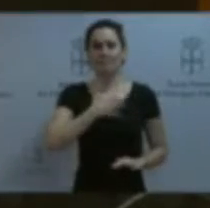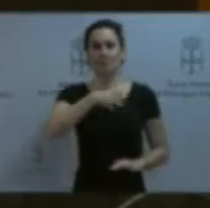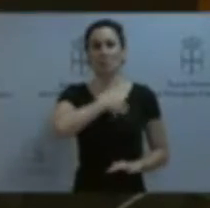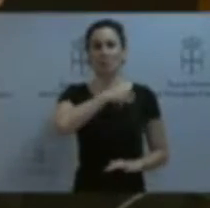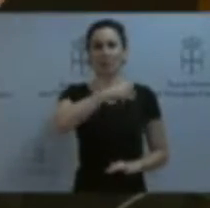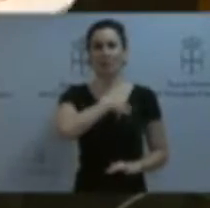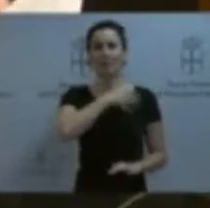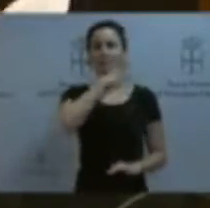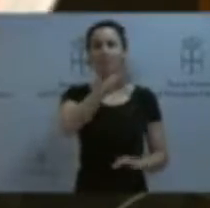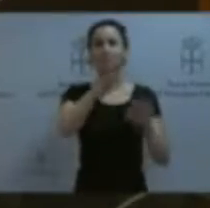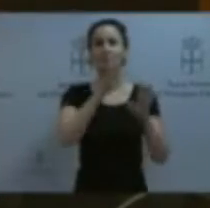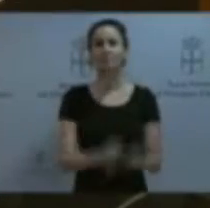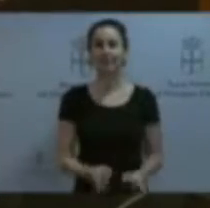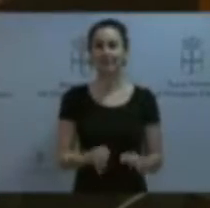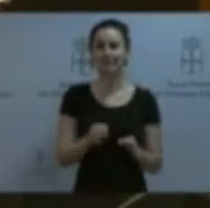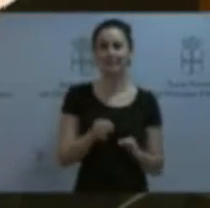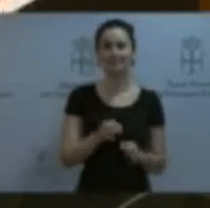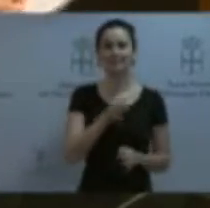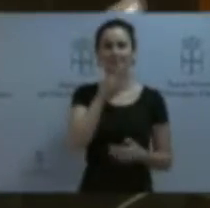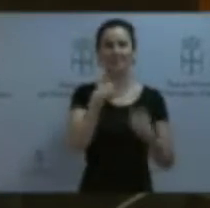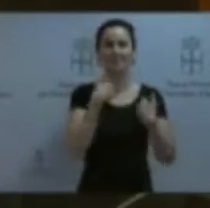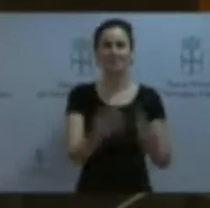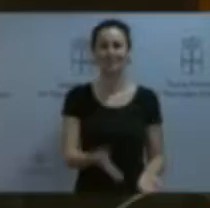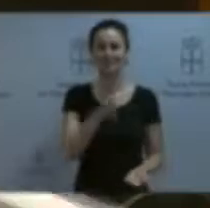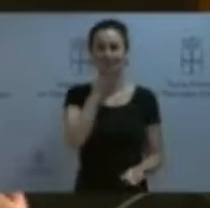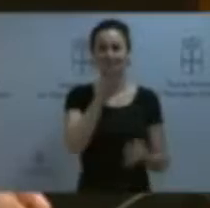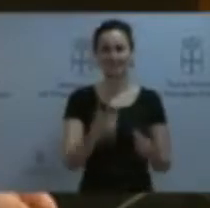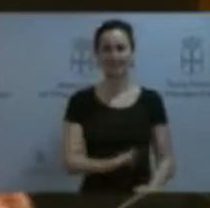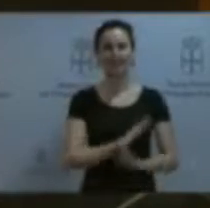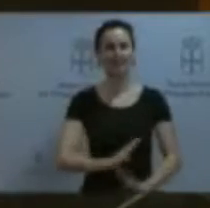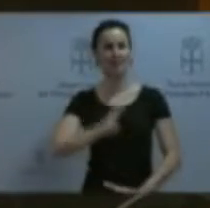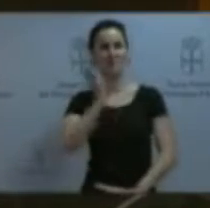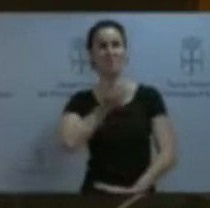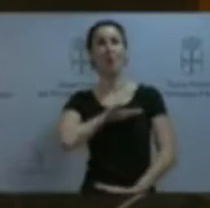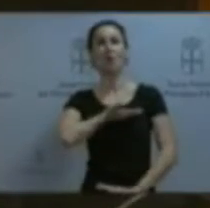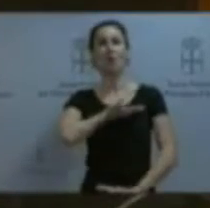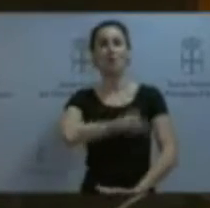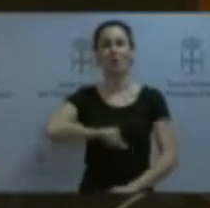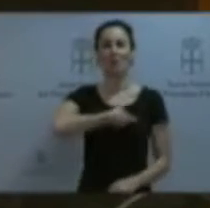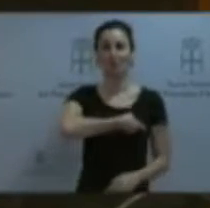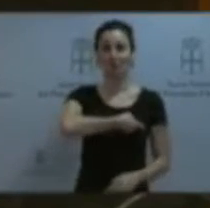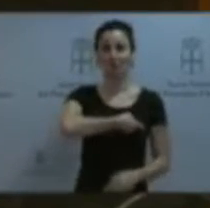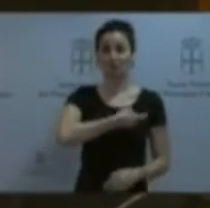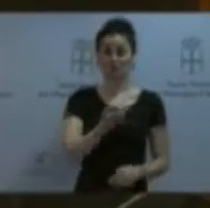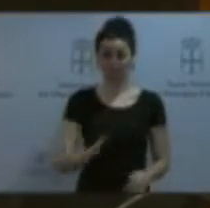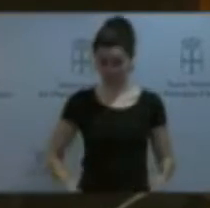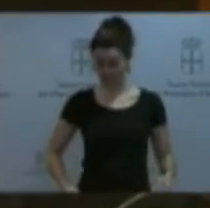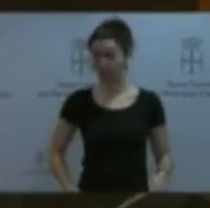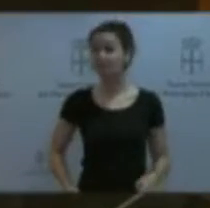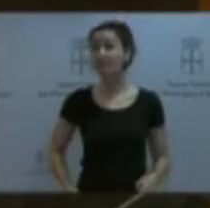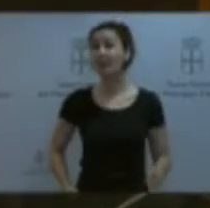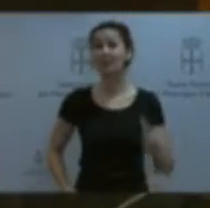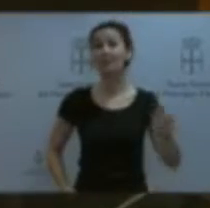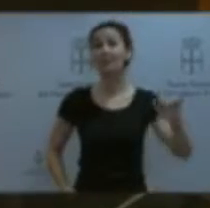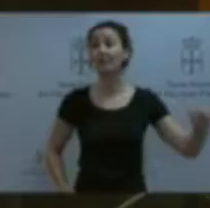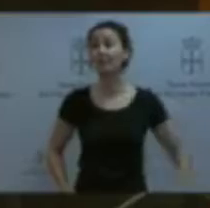porque termina siendo un regalo al Montepío, que termina surtiendo de comisiones que después acaban en los bolsillos de Villa y de